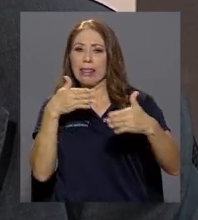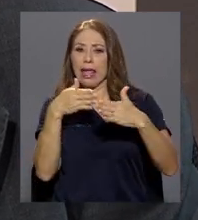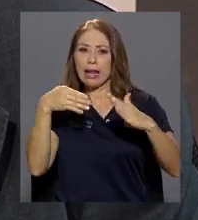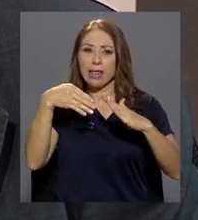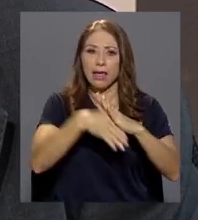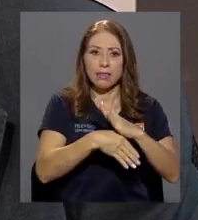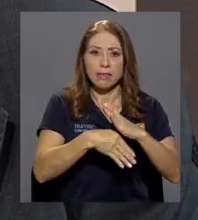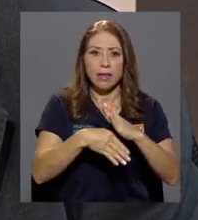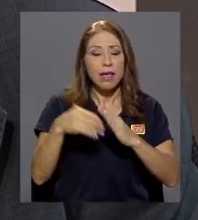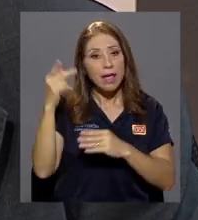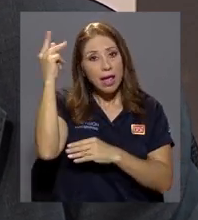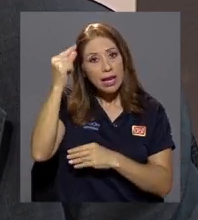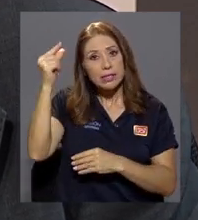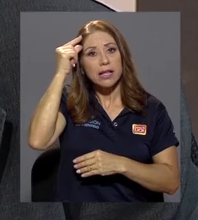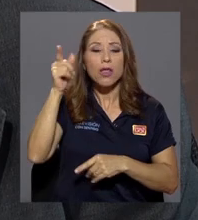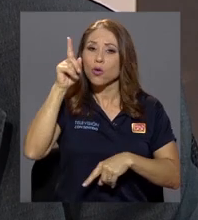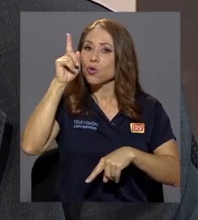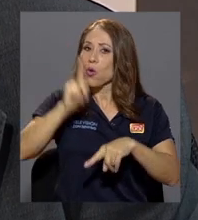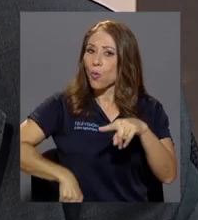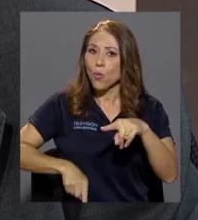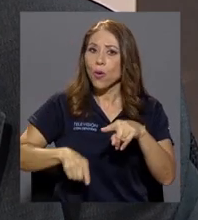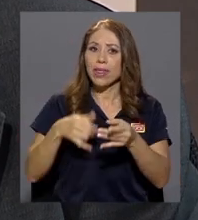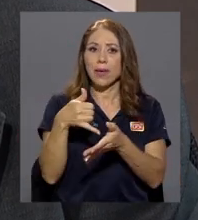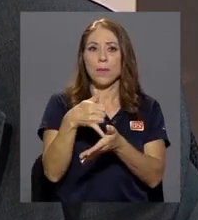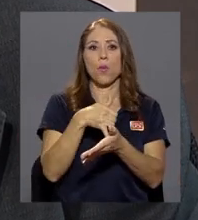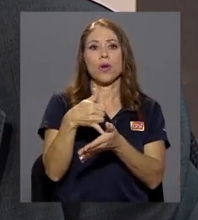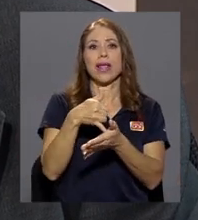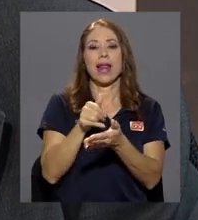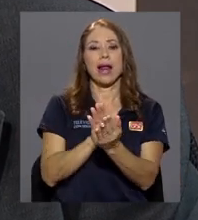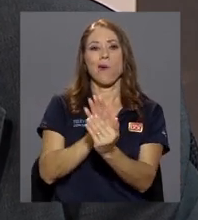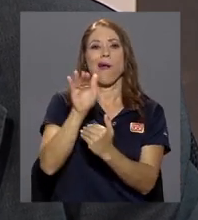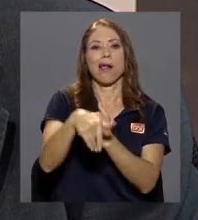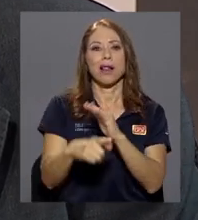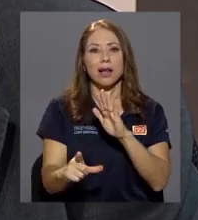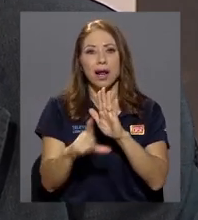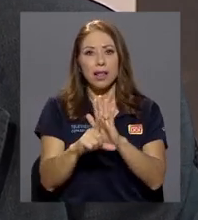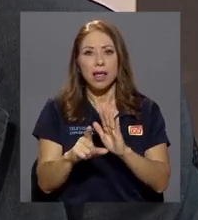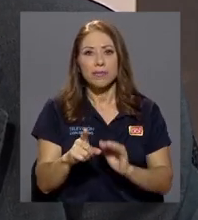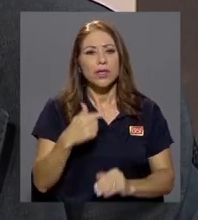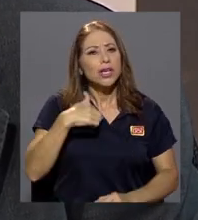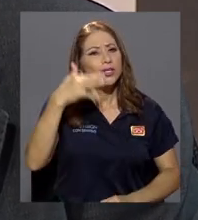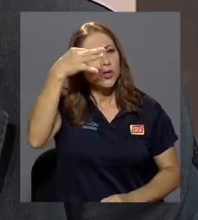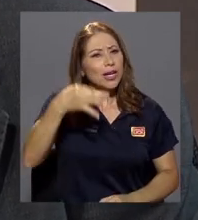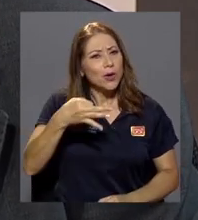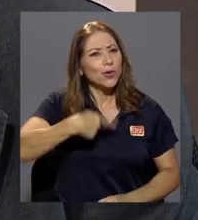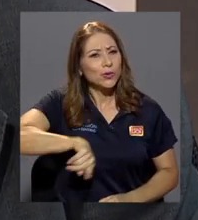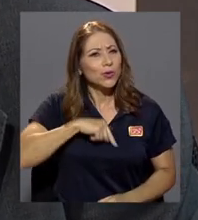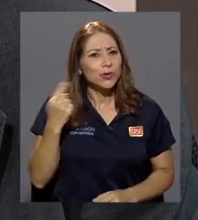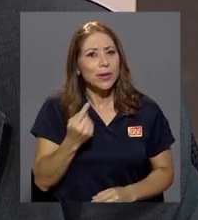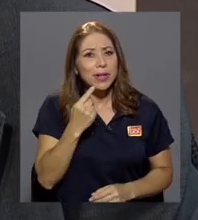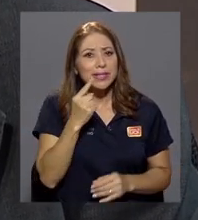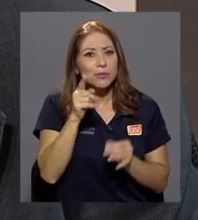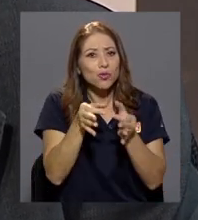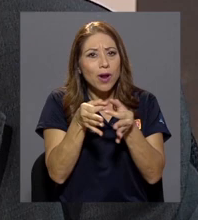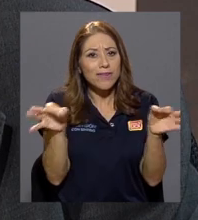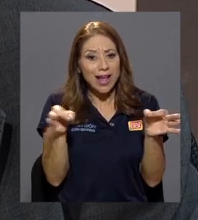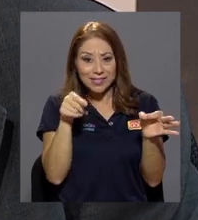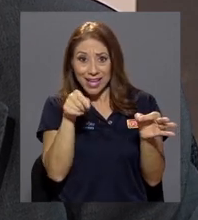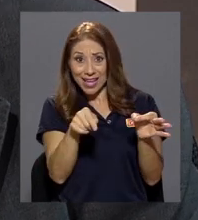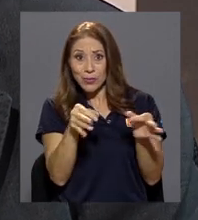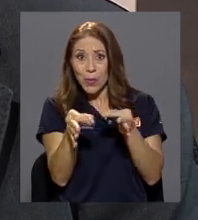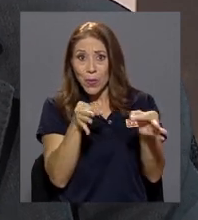repito el estado no puede permitirse vulnerar la legalidad yo creo que siempre decimos una frase que creo que lo aclara bien